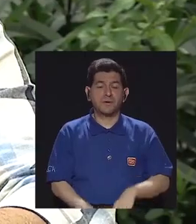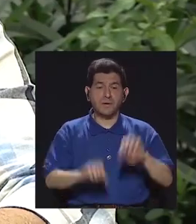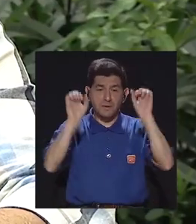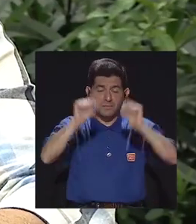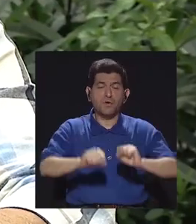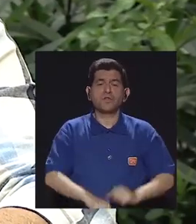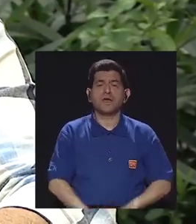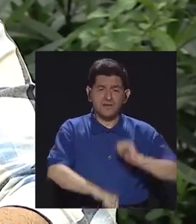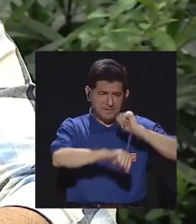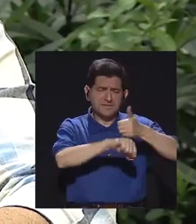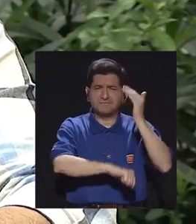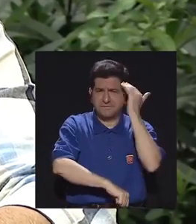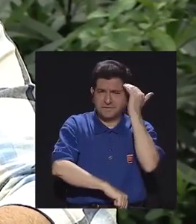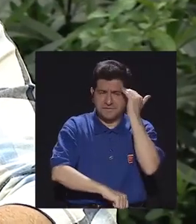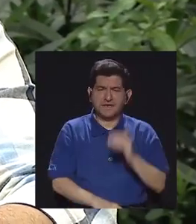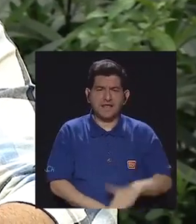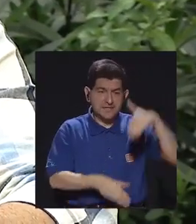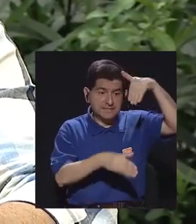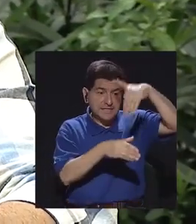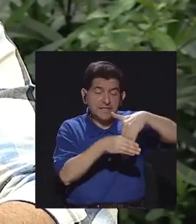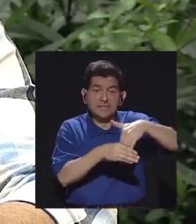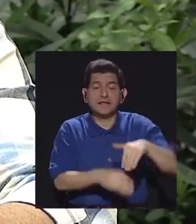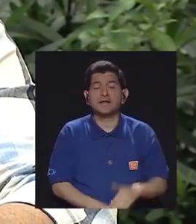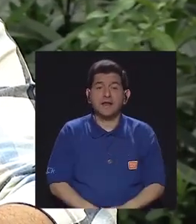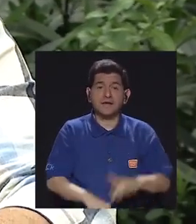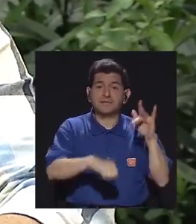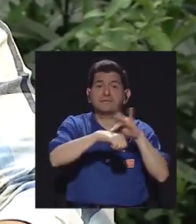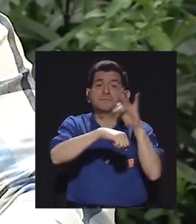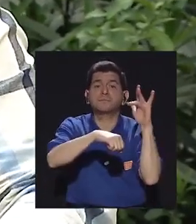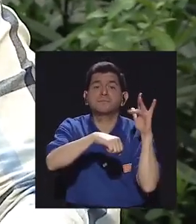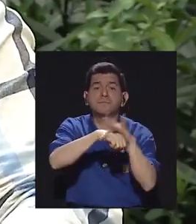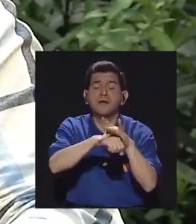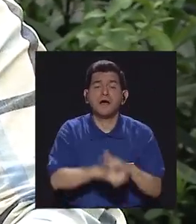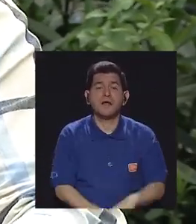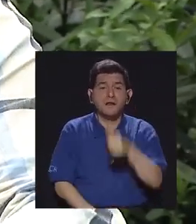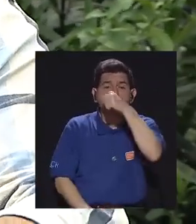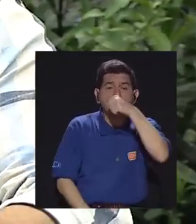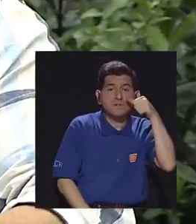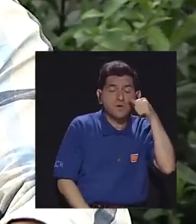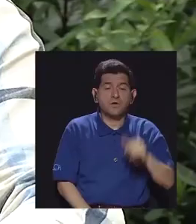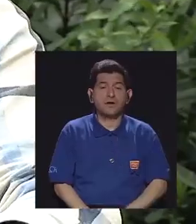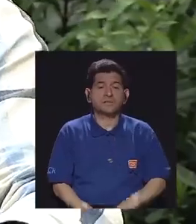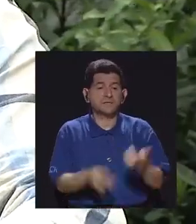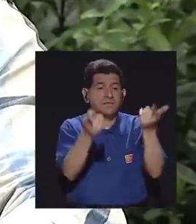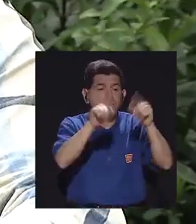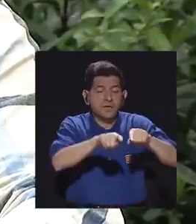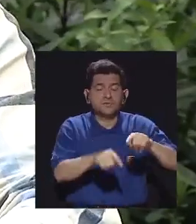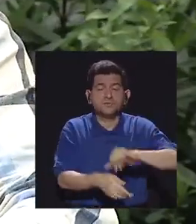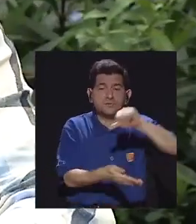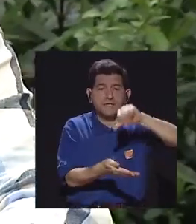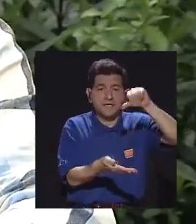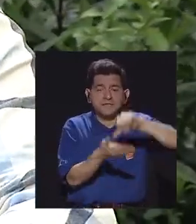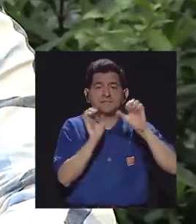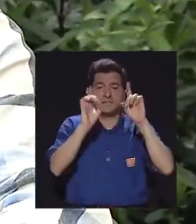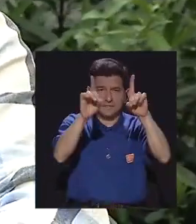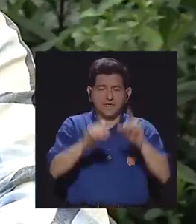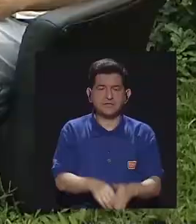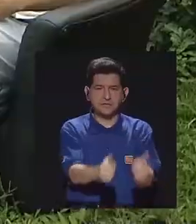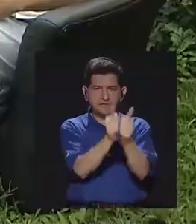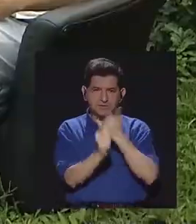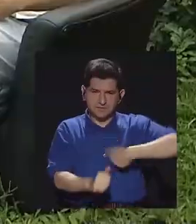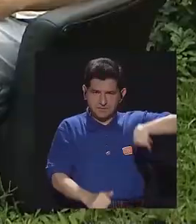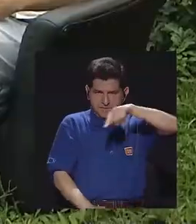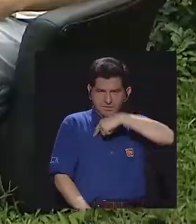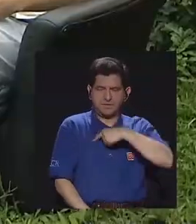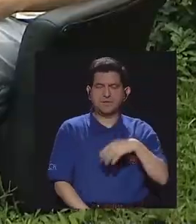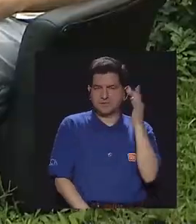crear conciencia, y es acerca de la intervención temprana en drogas en los centros educativos. Uh-huh. Así es, y para ello nos